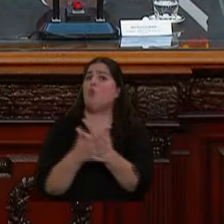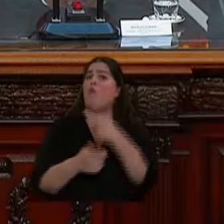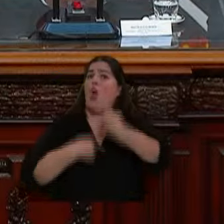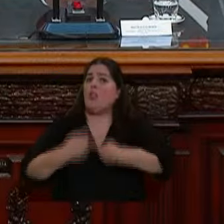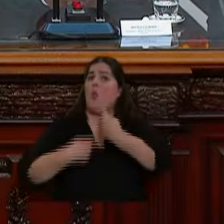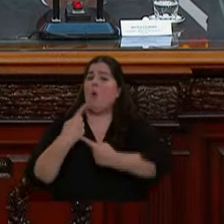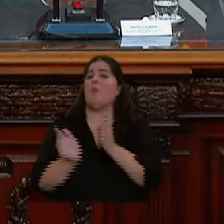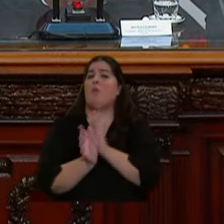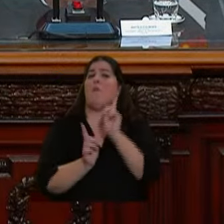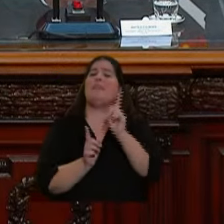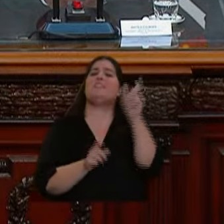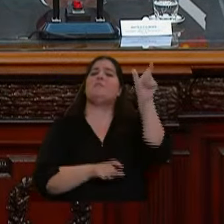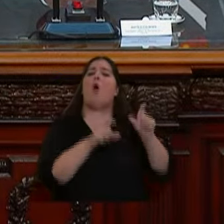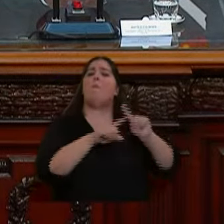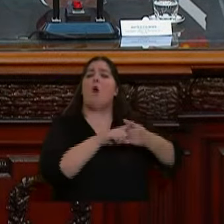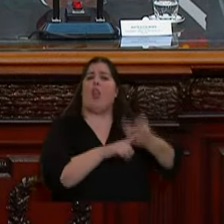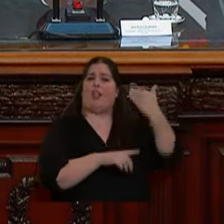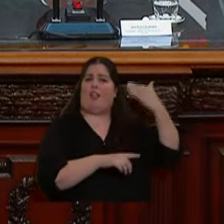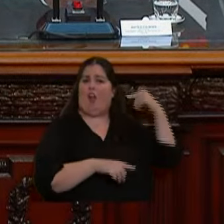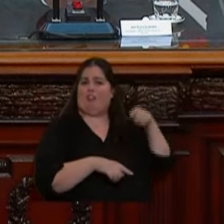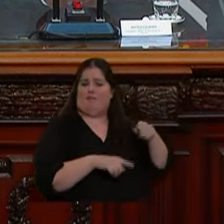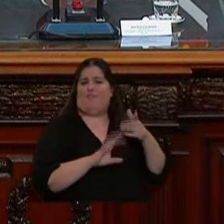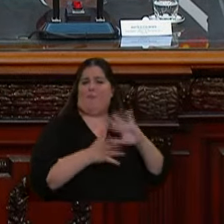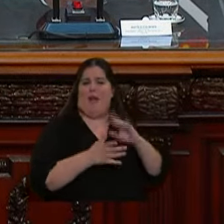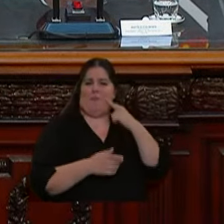los desaguisados de la política.